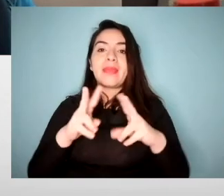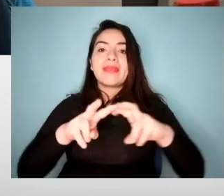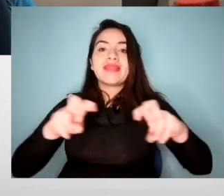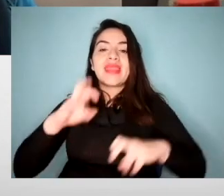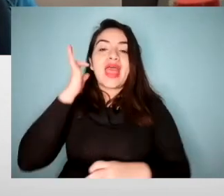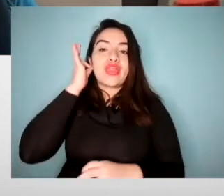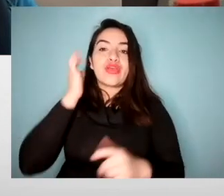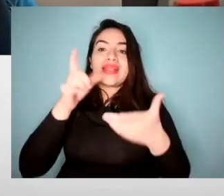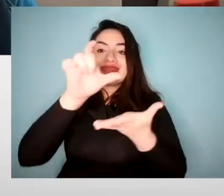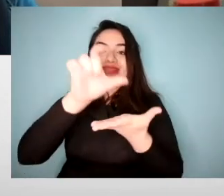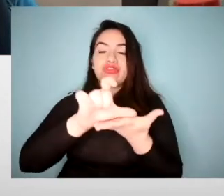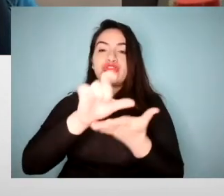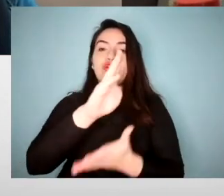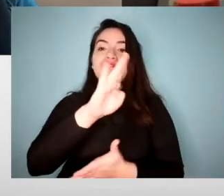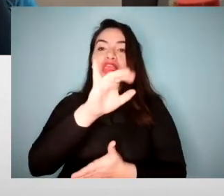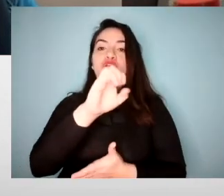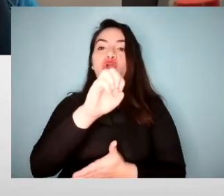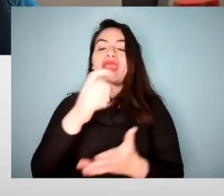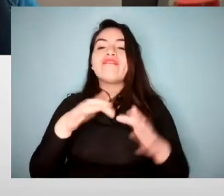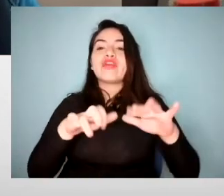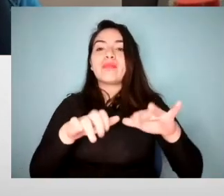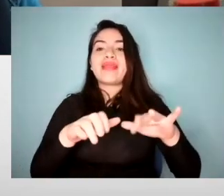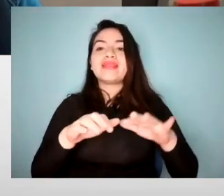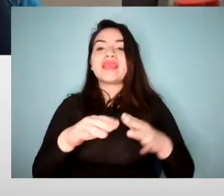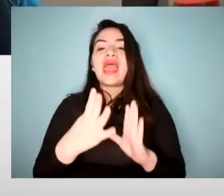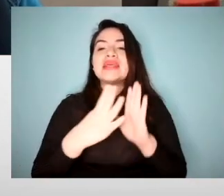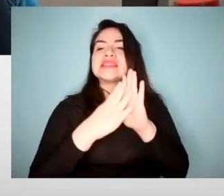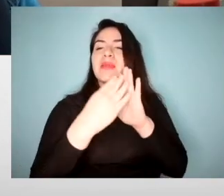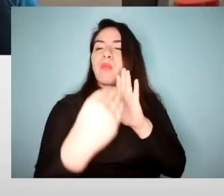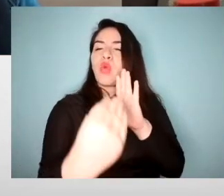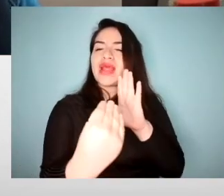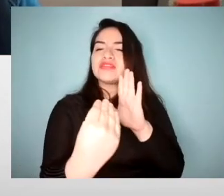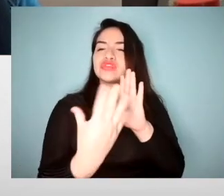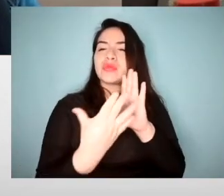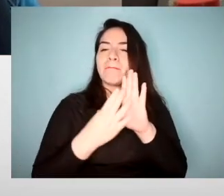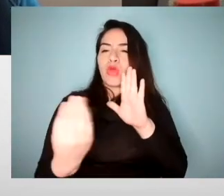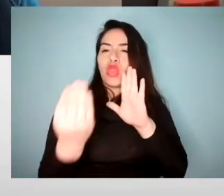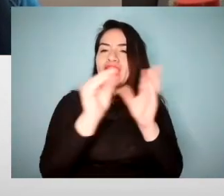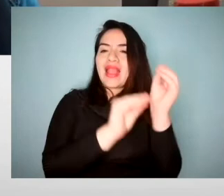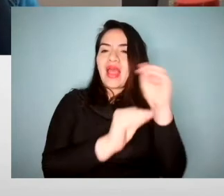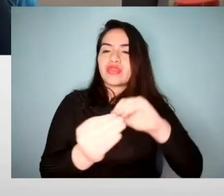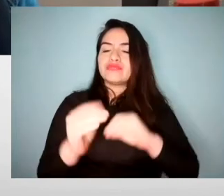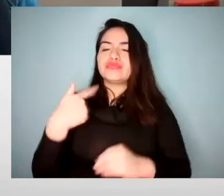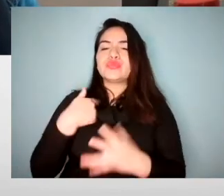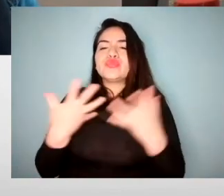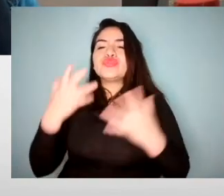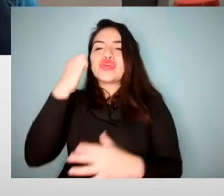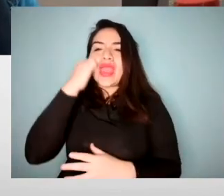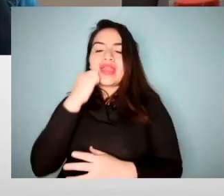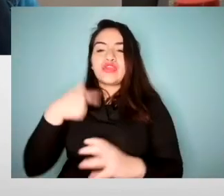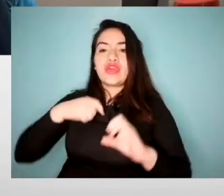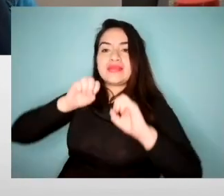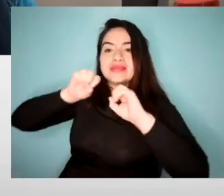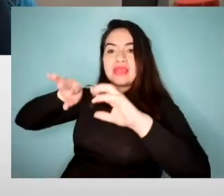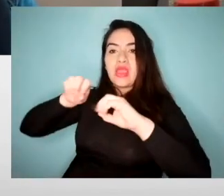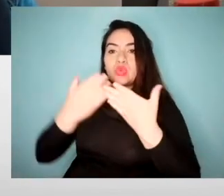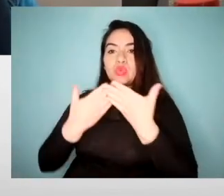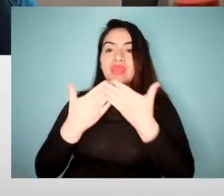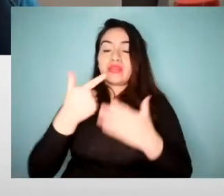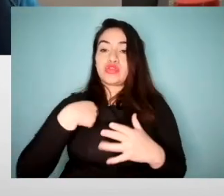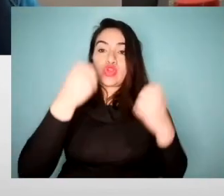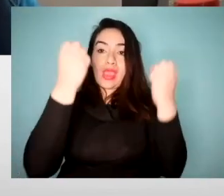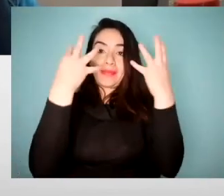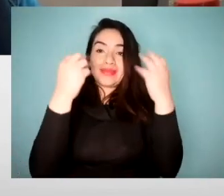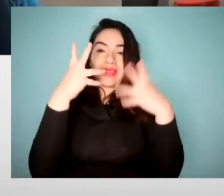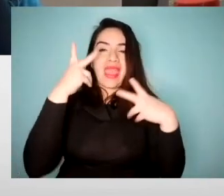Bioinformática, Simulación y Modelado de la universidad. Así que con mucho cariño enseño a mis estudiantes todas las habilidades que aprendí